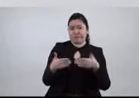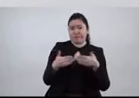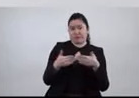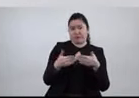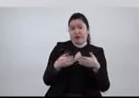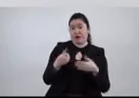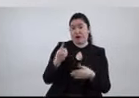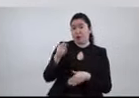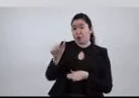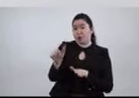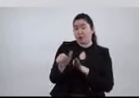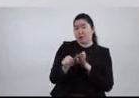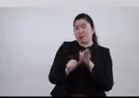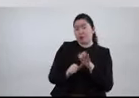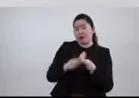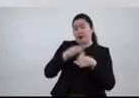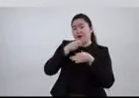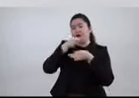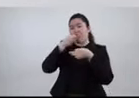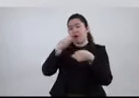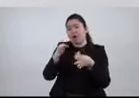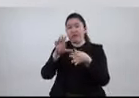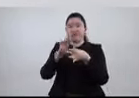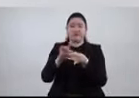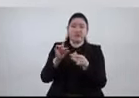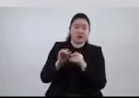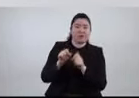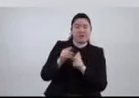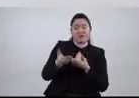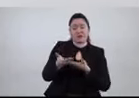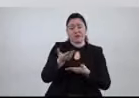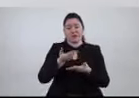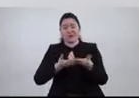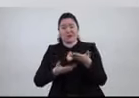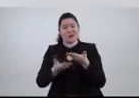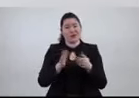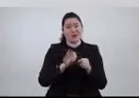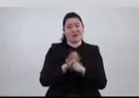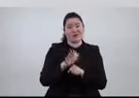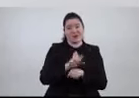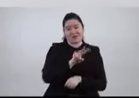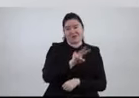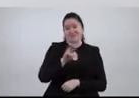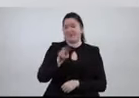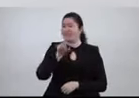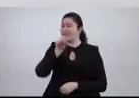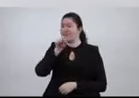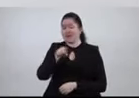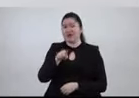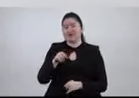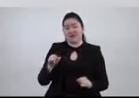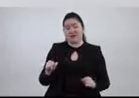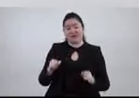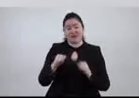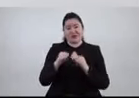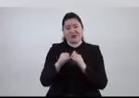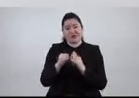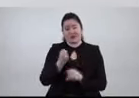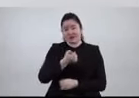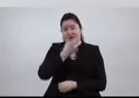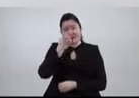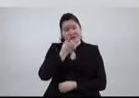pues un mes de informes y sí hubo mucha interacción a través del portal que se subió y con las instituciones educativas públicas y